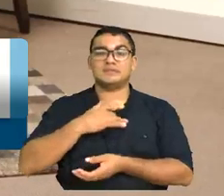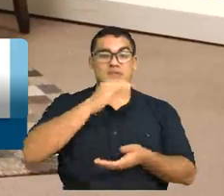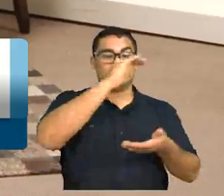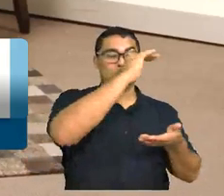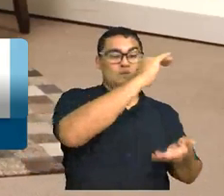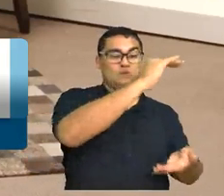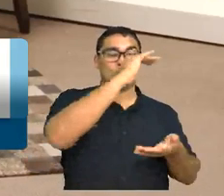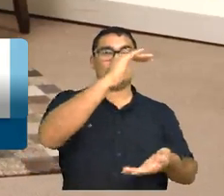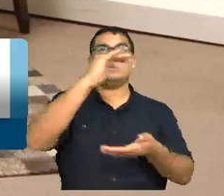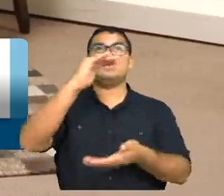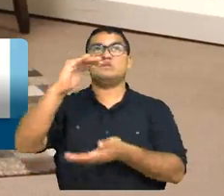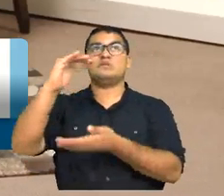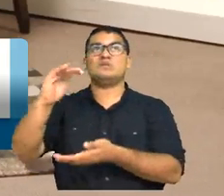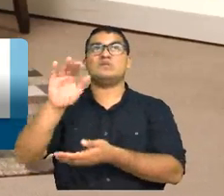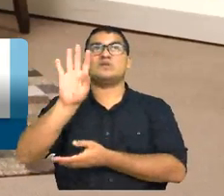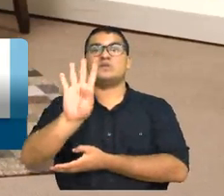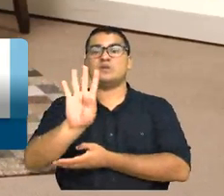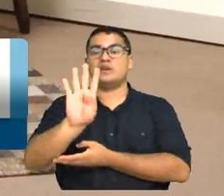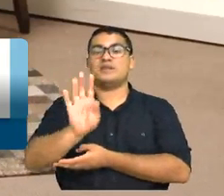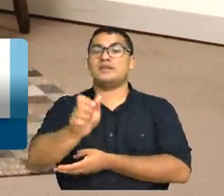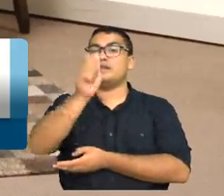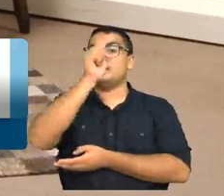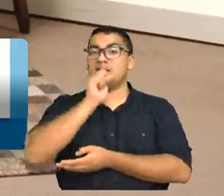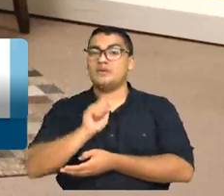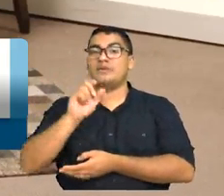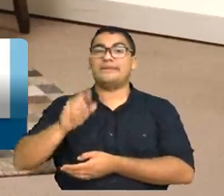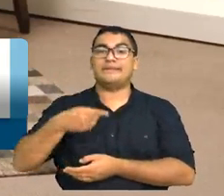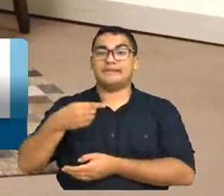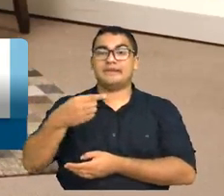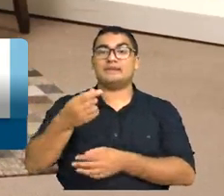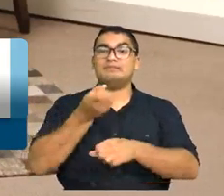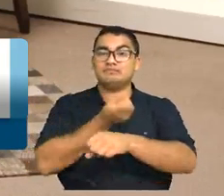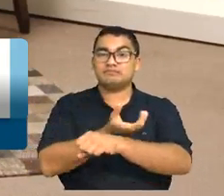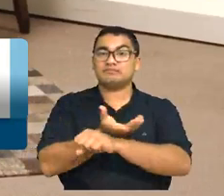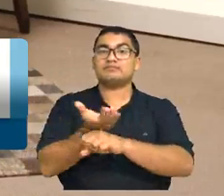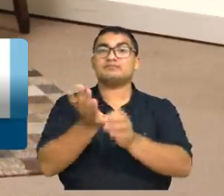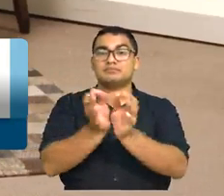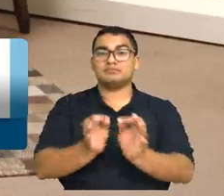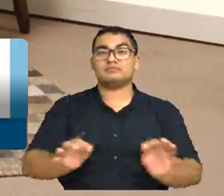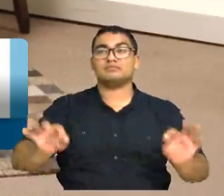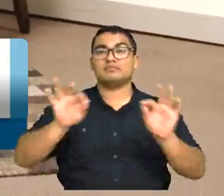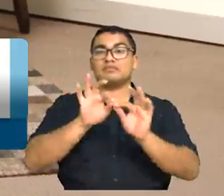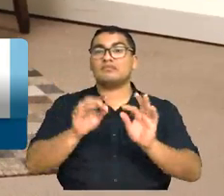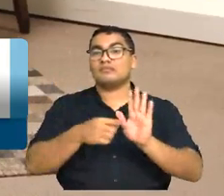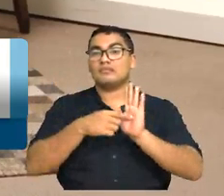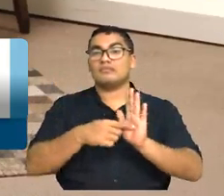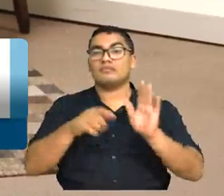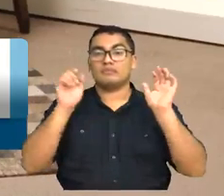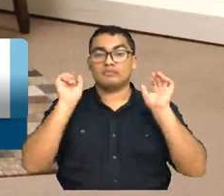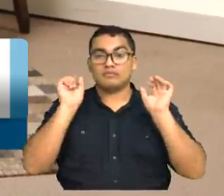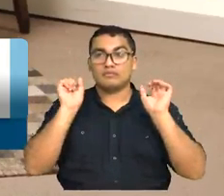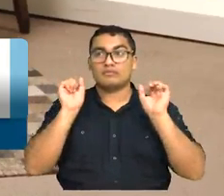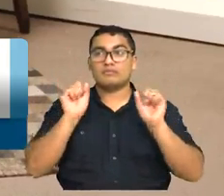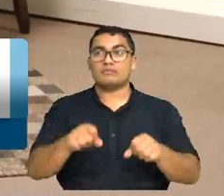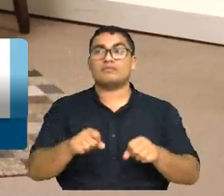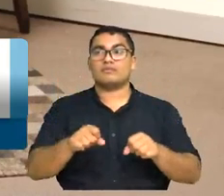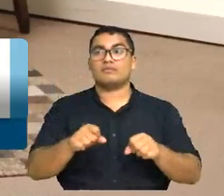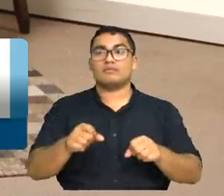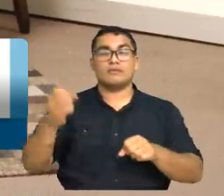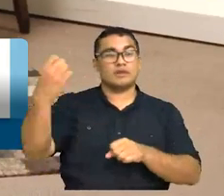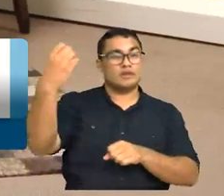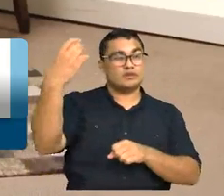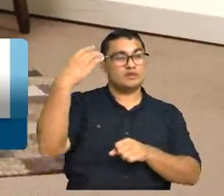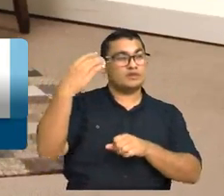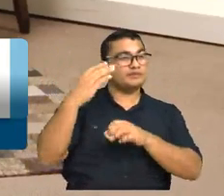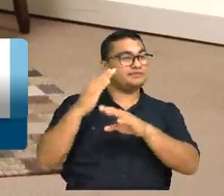4 litros de agua al día. Esa es una principal recomendación. La otra es, si se puede evitar el impacto directo del sol